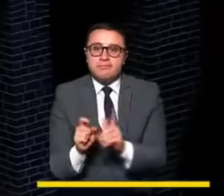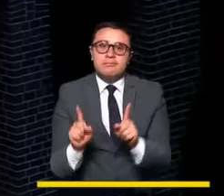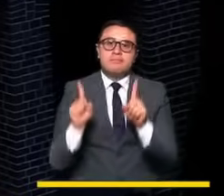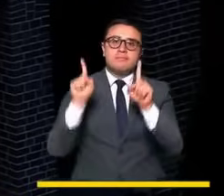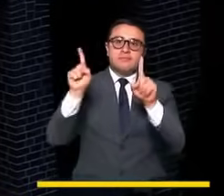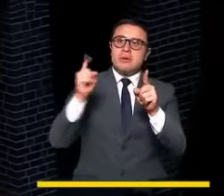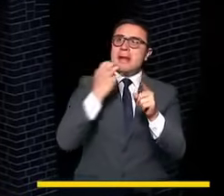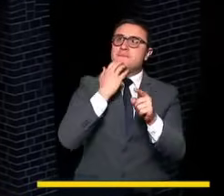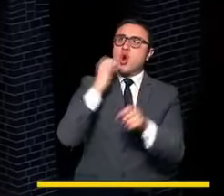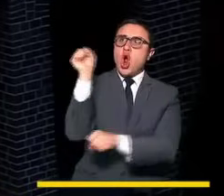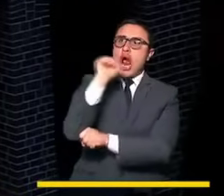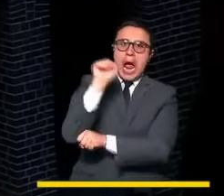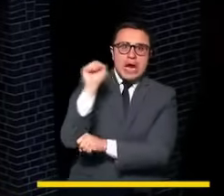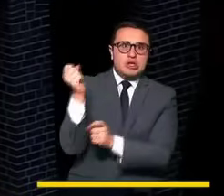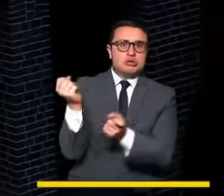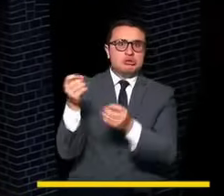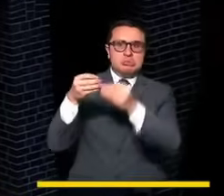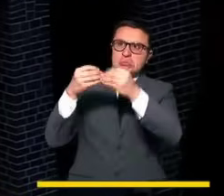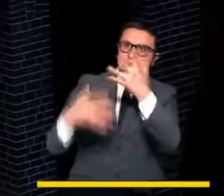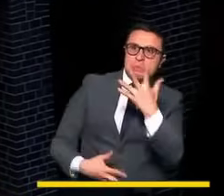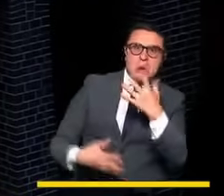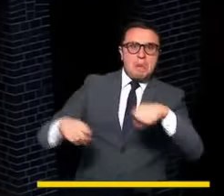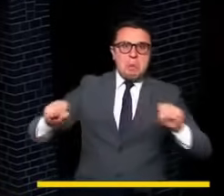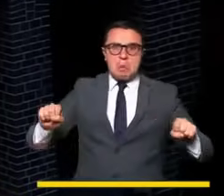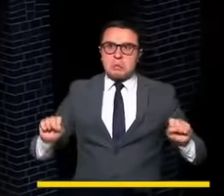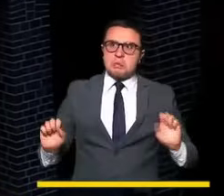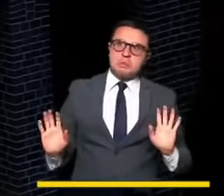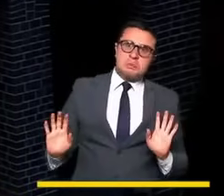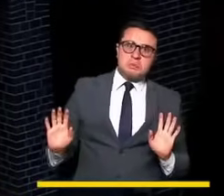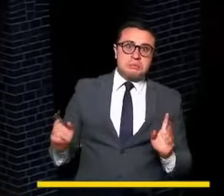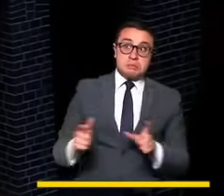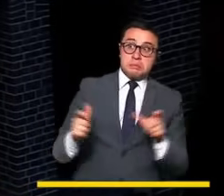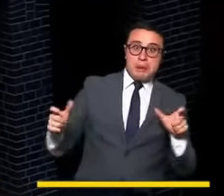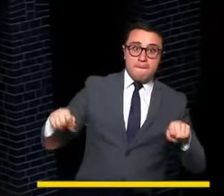de carros, etcétera, motos, sobre todo,